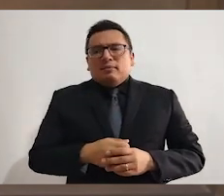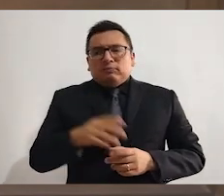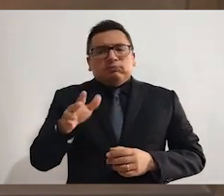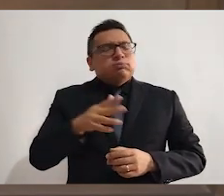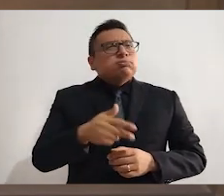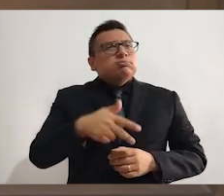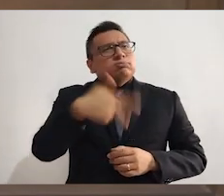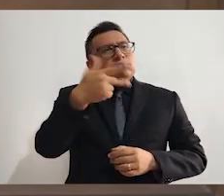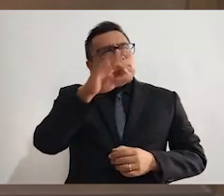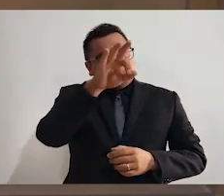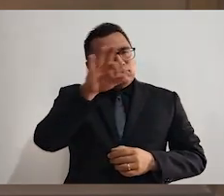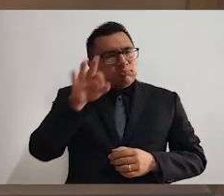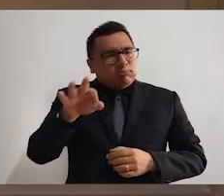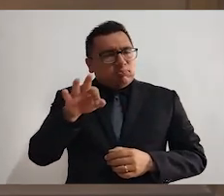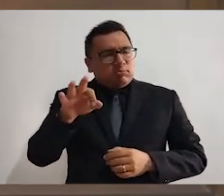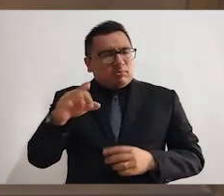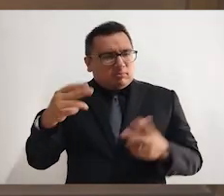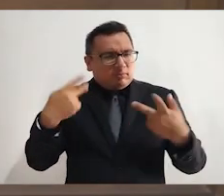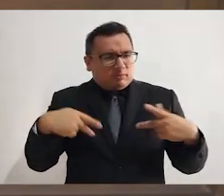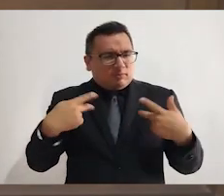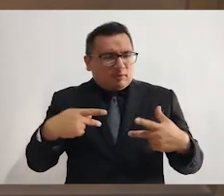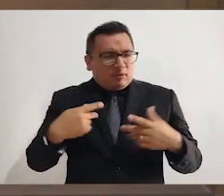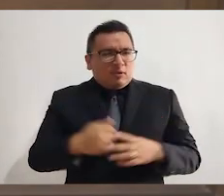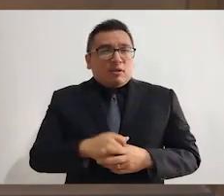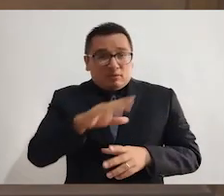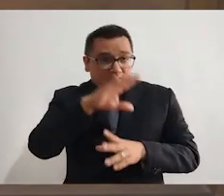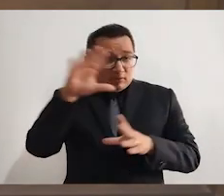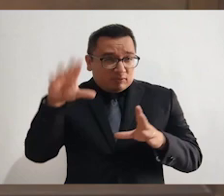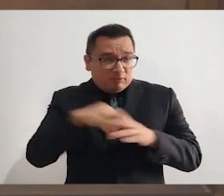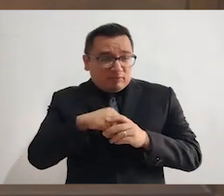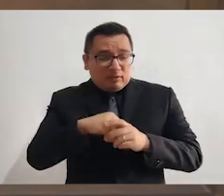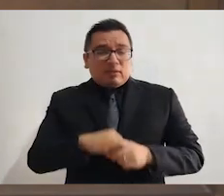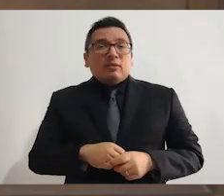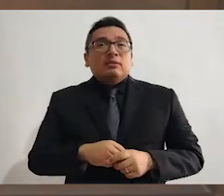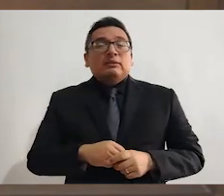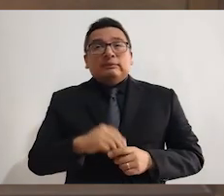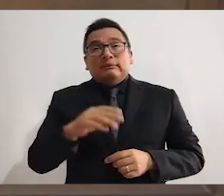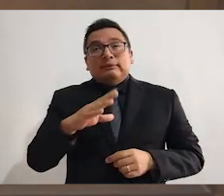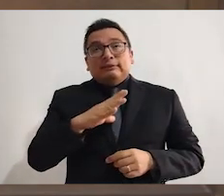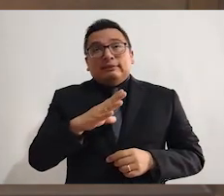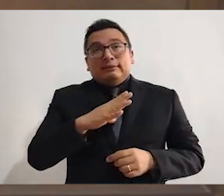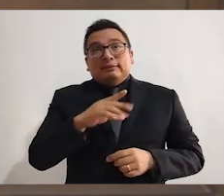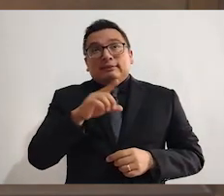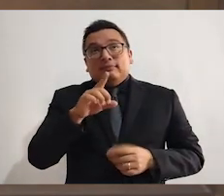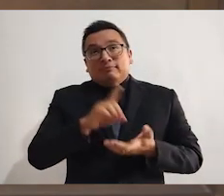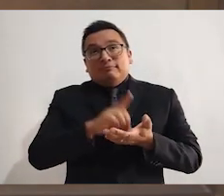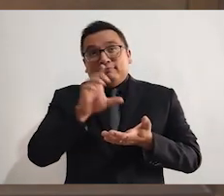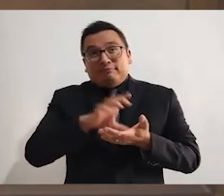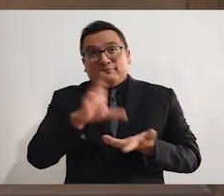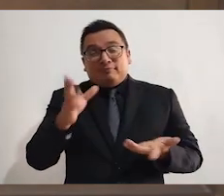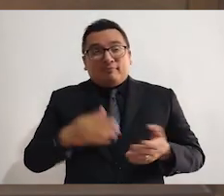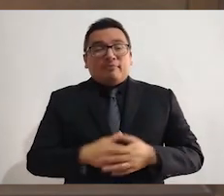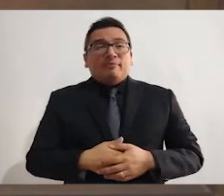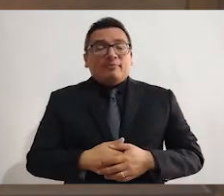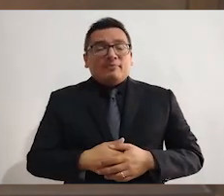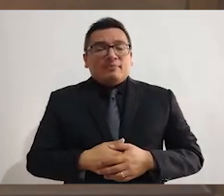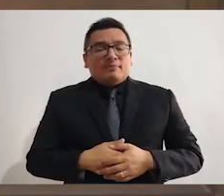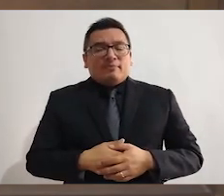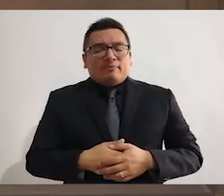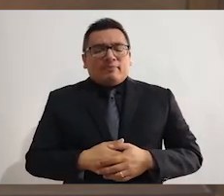del 13% de la población en Coahuila tiene algún tipo de discapacidad en diferentes